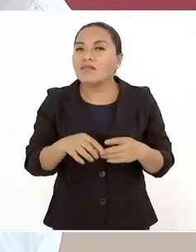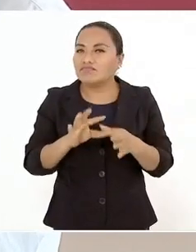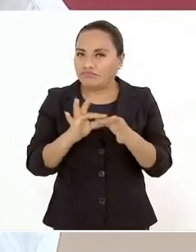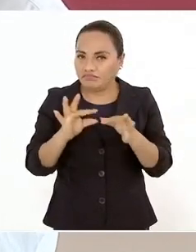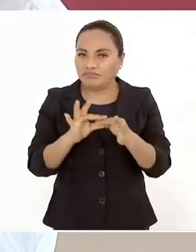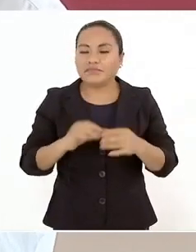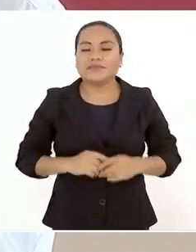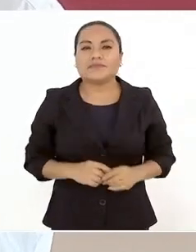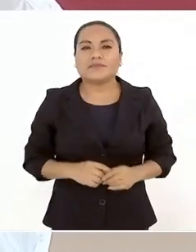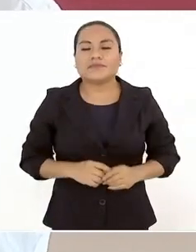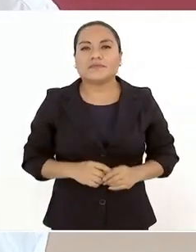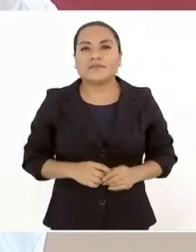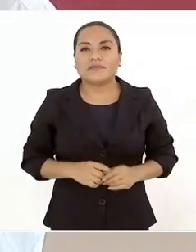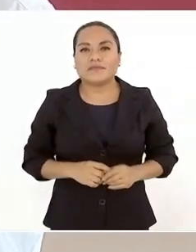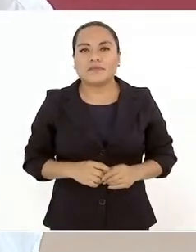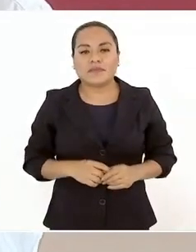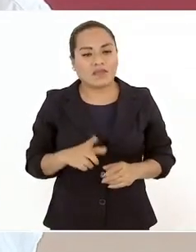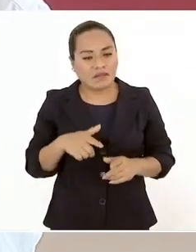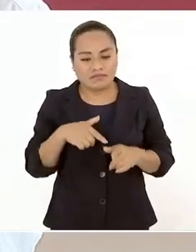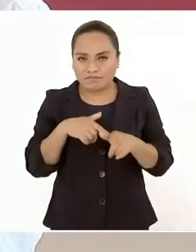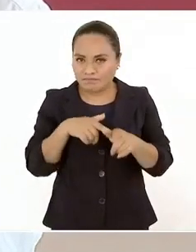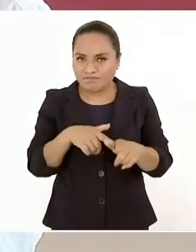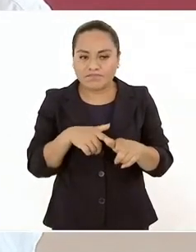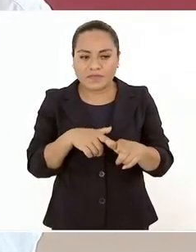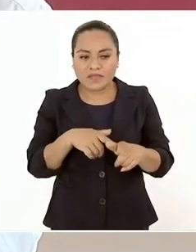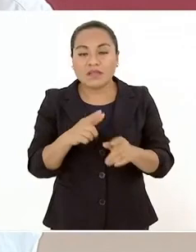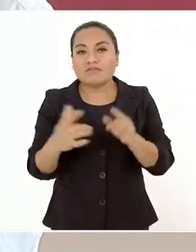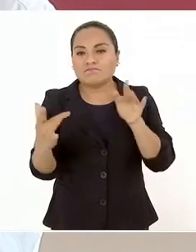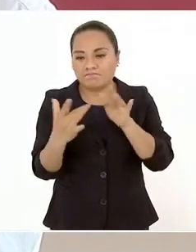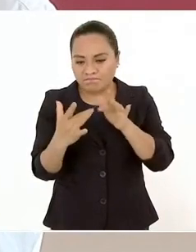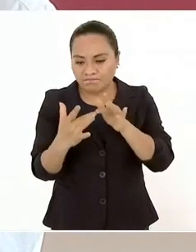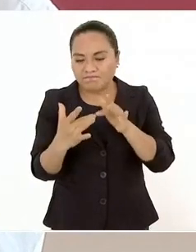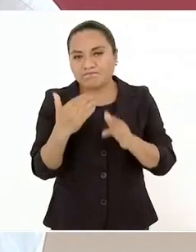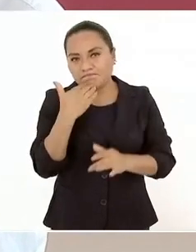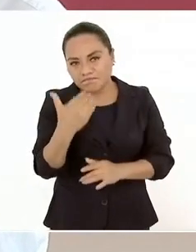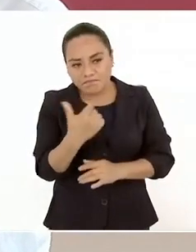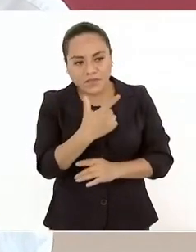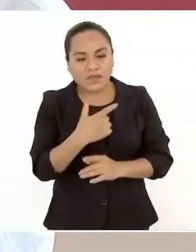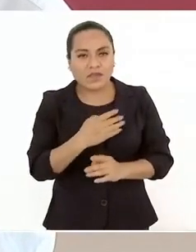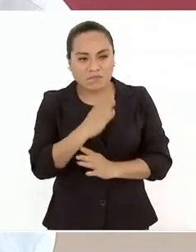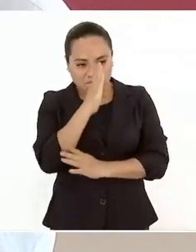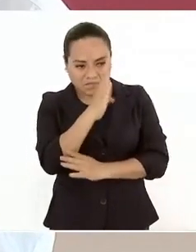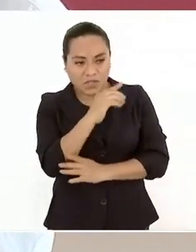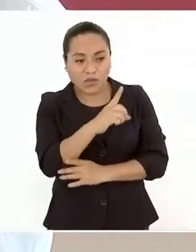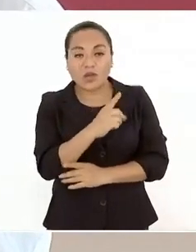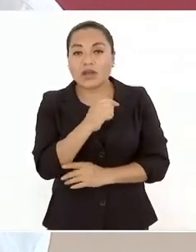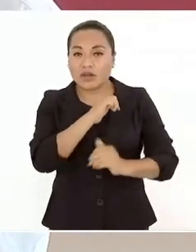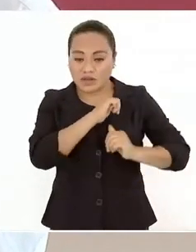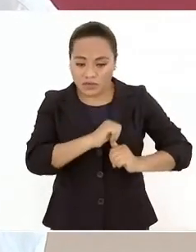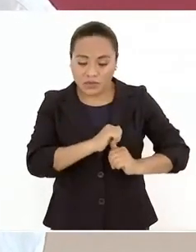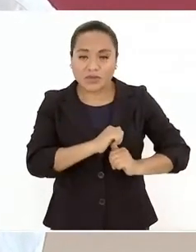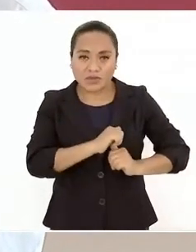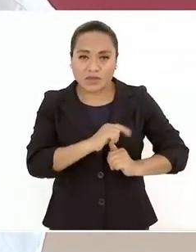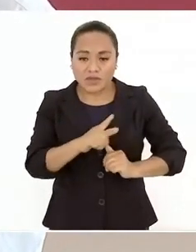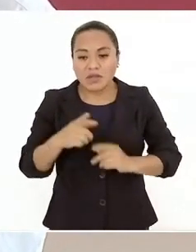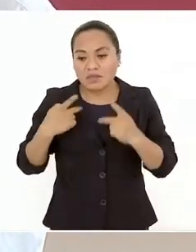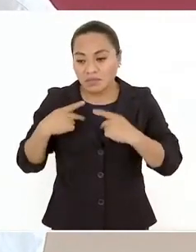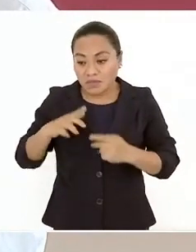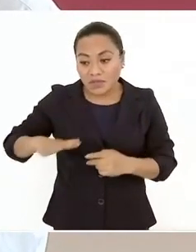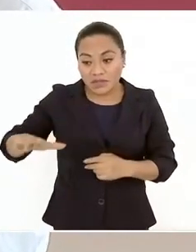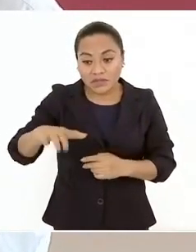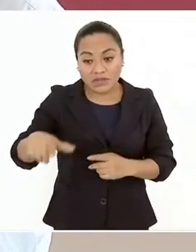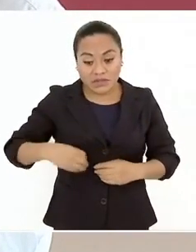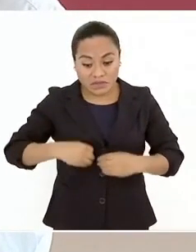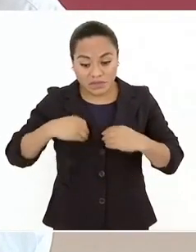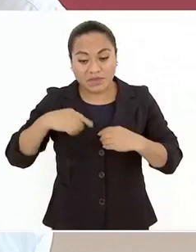un lado, pues hemos mantenido la comunicación directa del gobierno con las personas y las